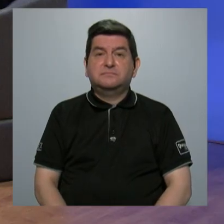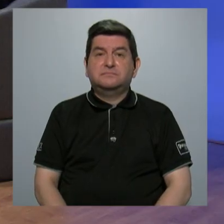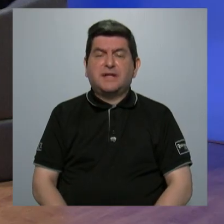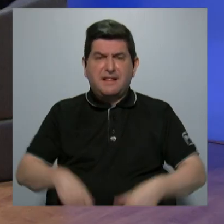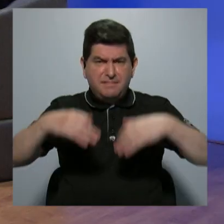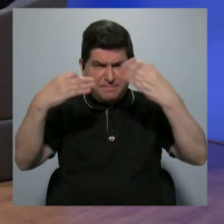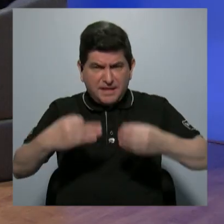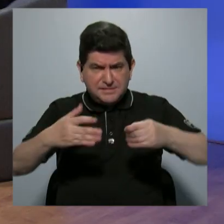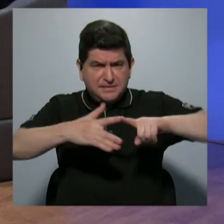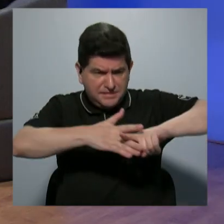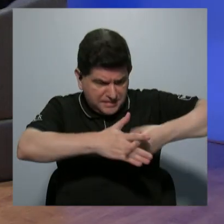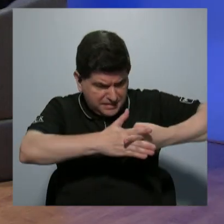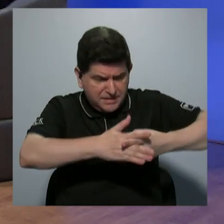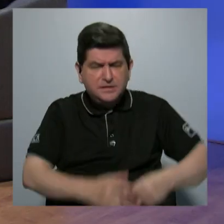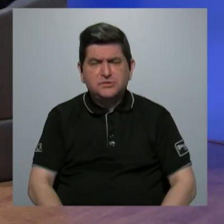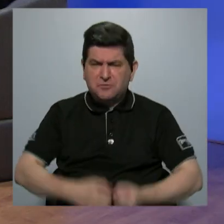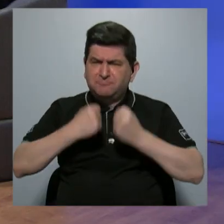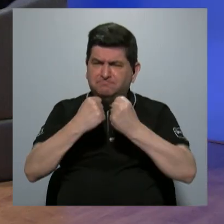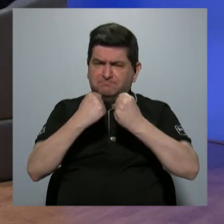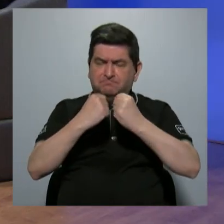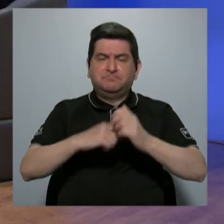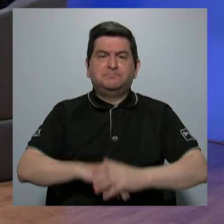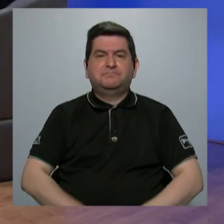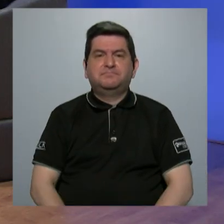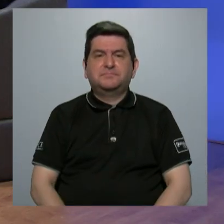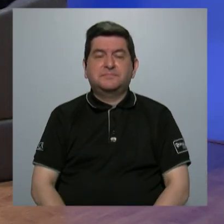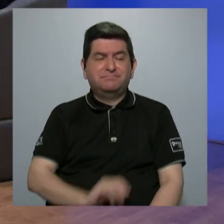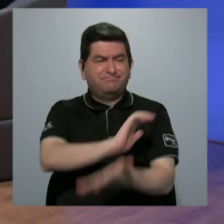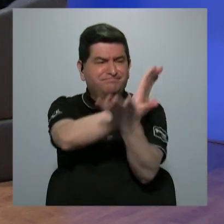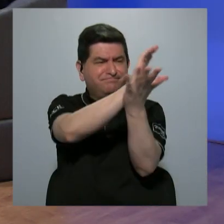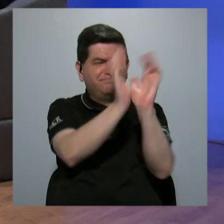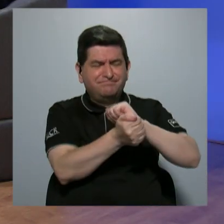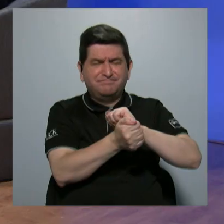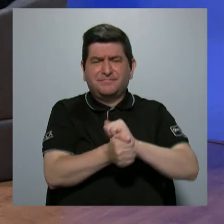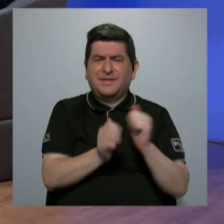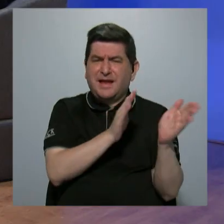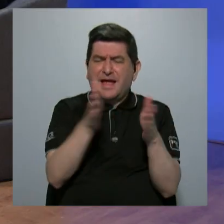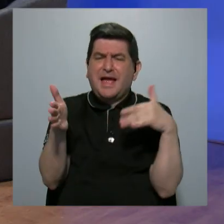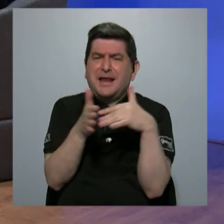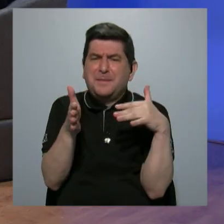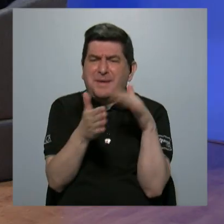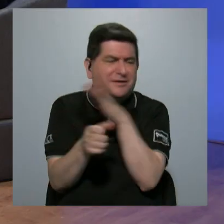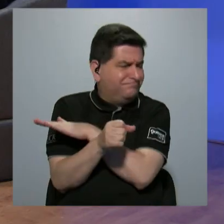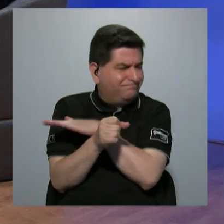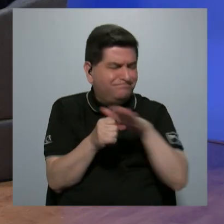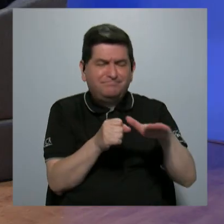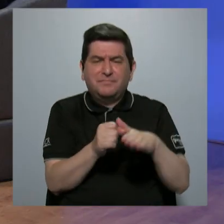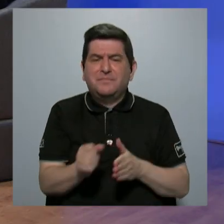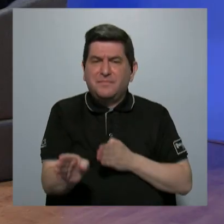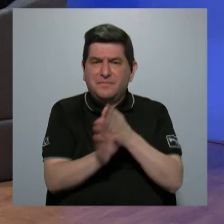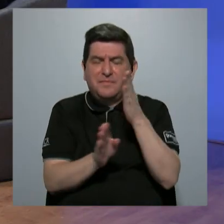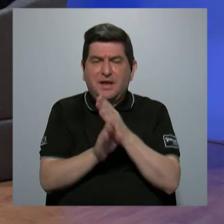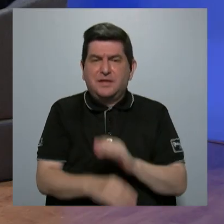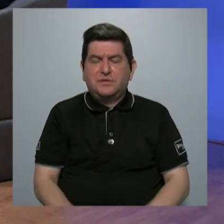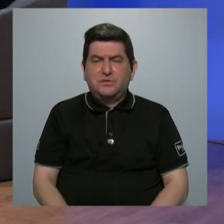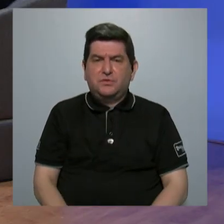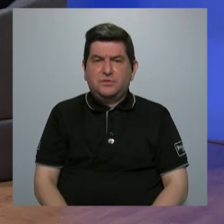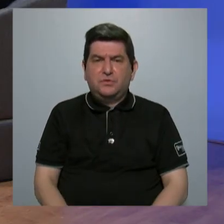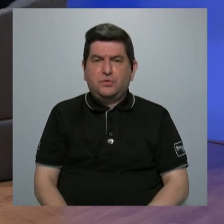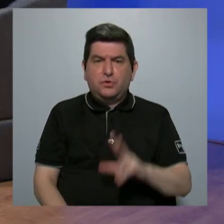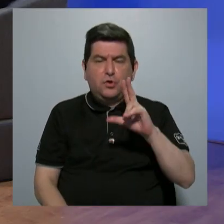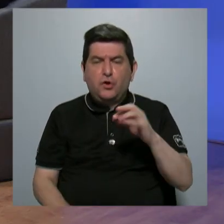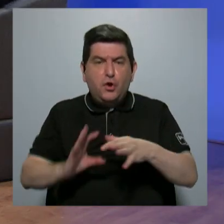Decidimos desde el inicio, con mucha valentía, cambiar el plan de estudios completo de la carrera sin deslindarla y